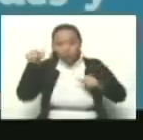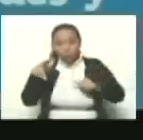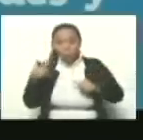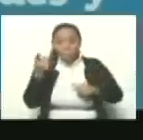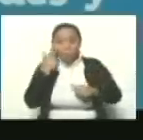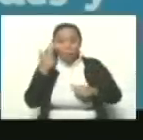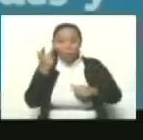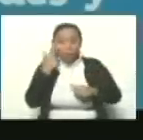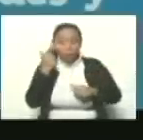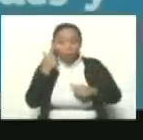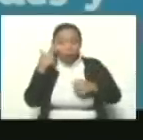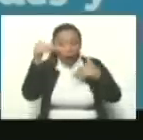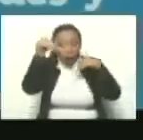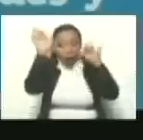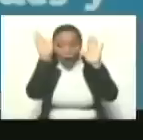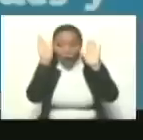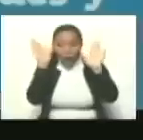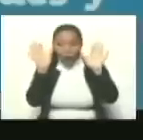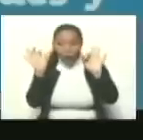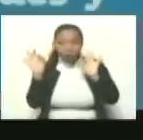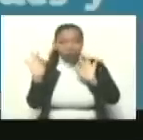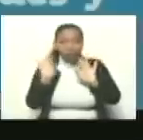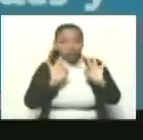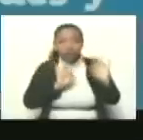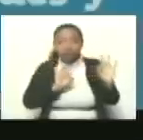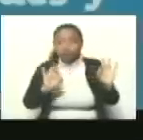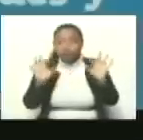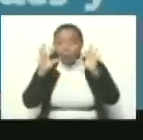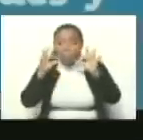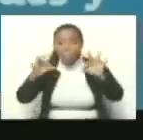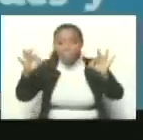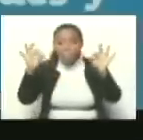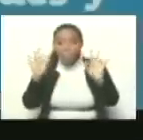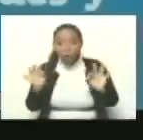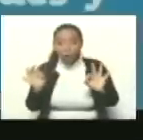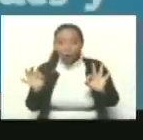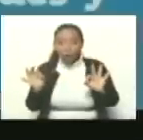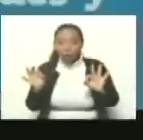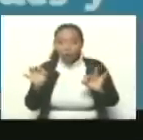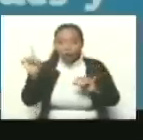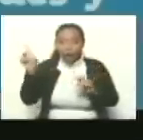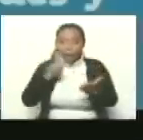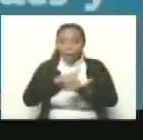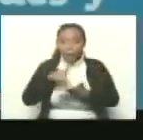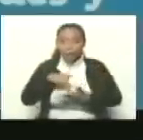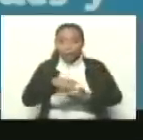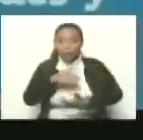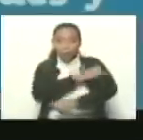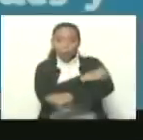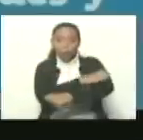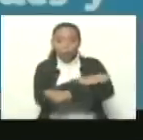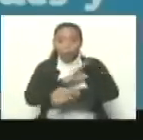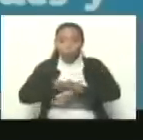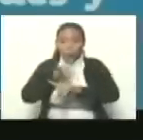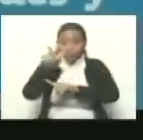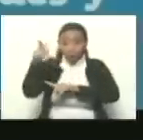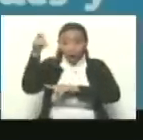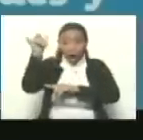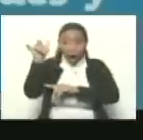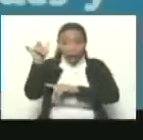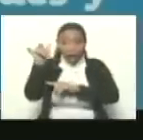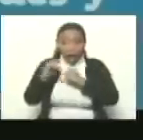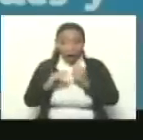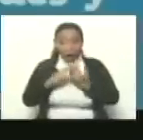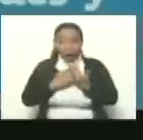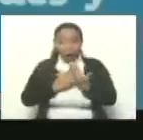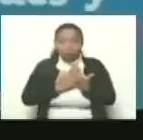las camataguas mosca, pues. Mosca con estas candidaturas de la ultraderecha. Porque ellos vienen con una carta